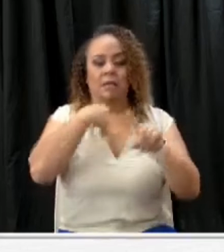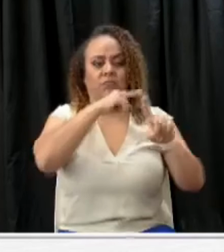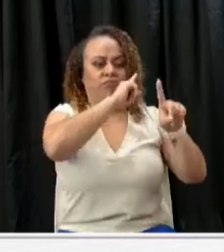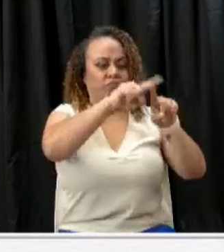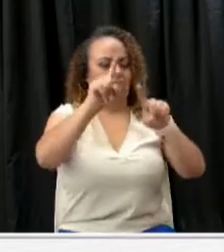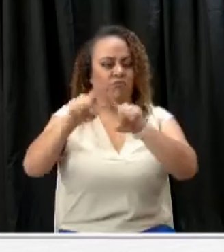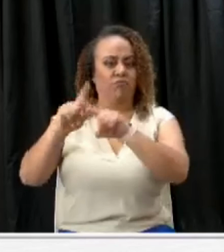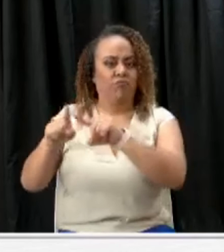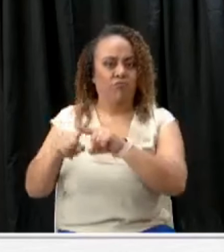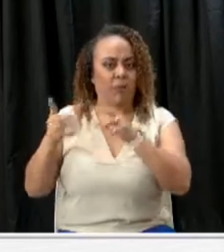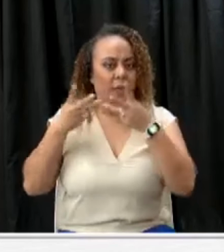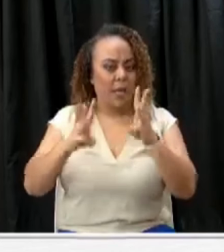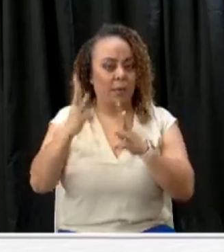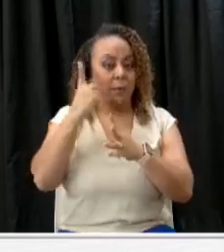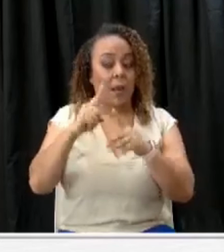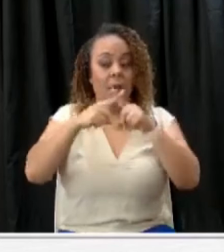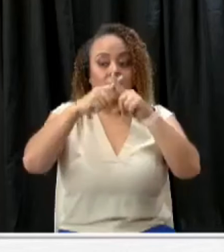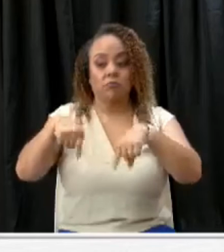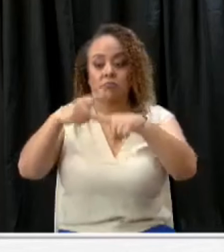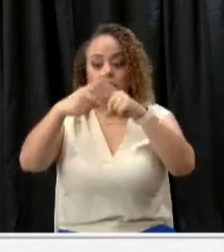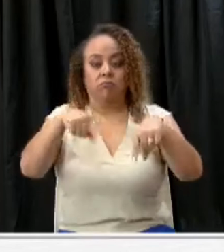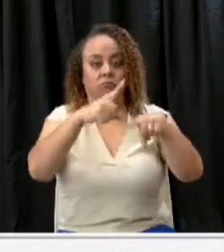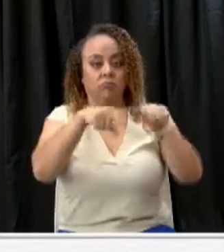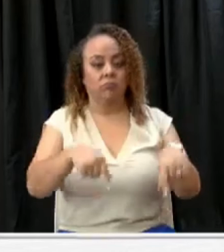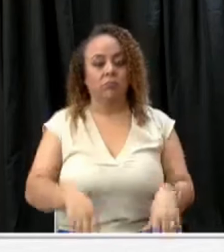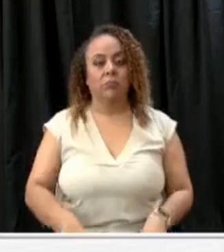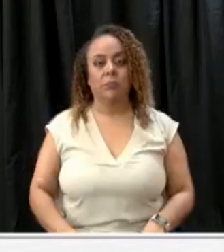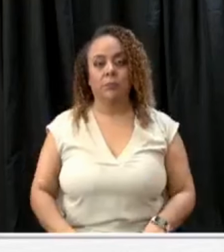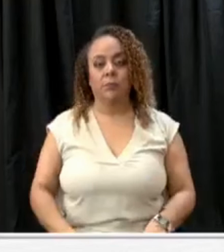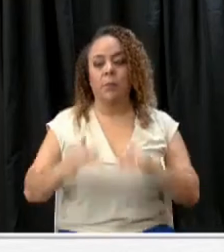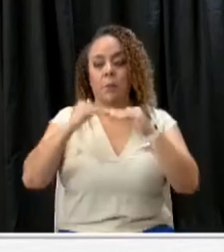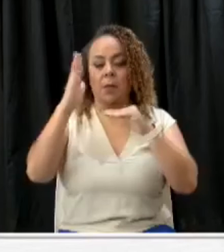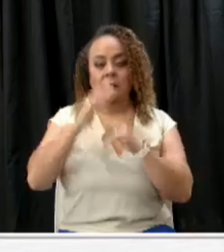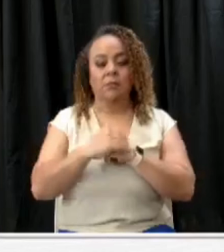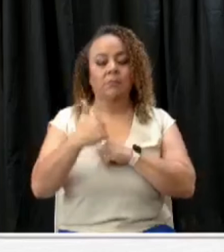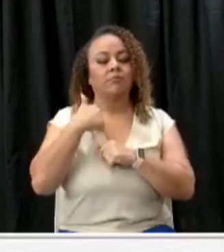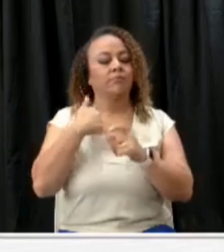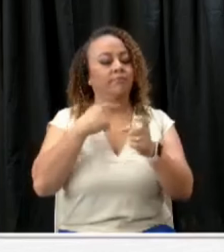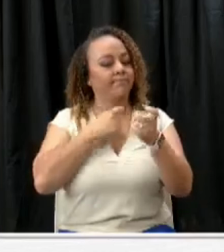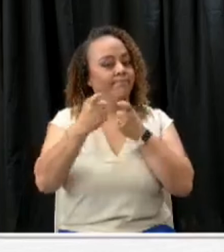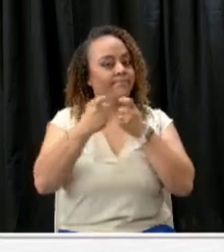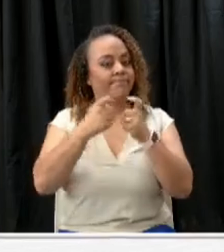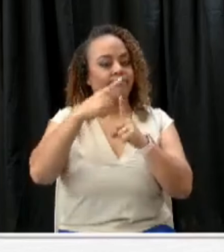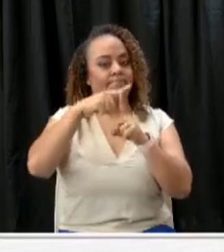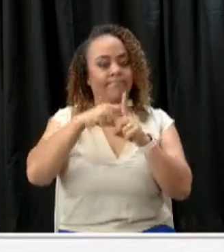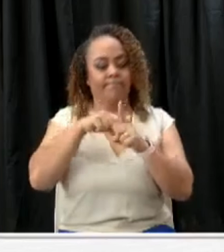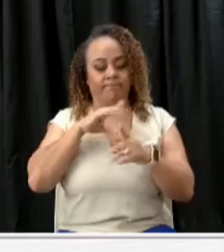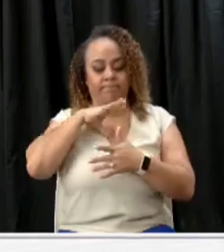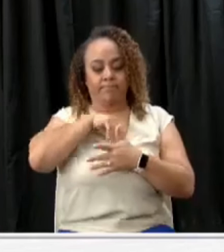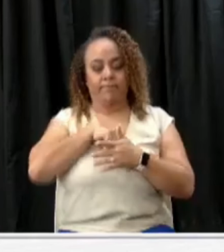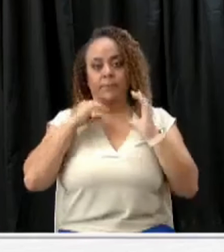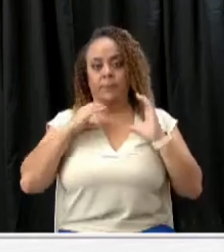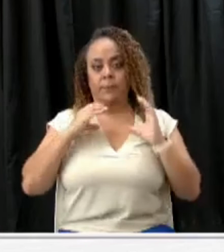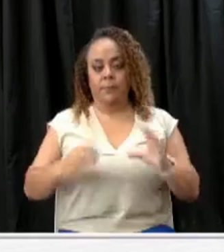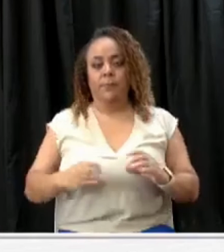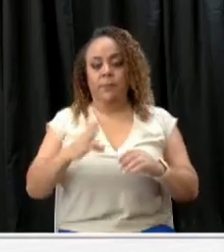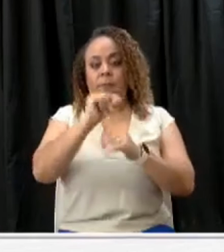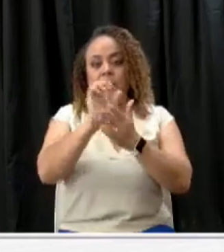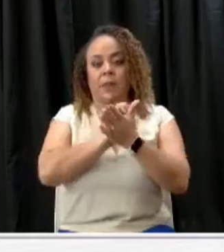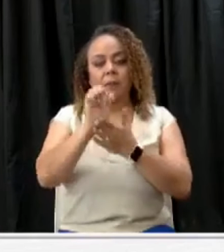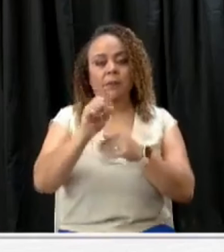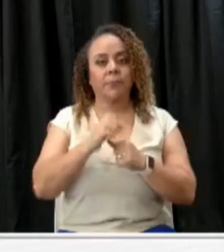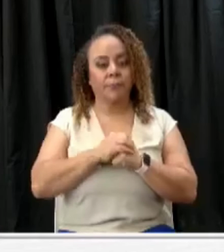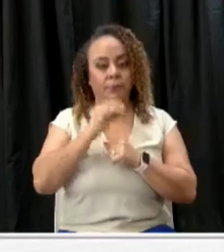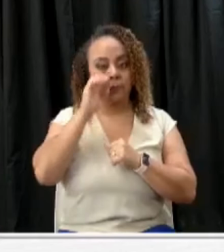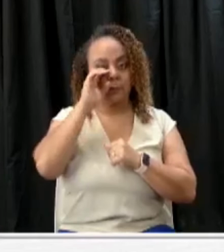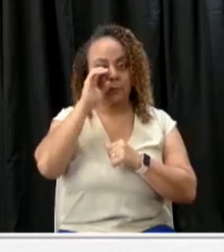diferentes mecanismos para eliminar los excesos, para tener controlada la temperatura interna del cuerpo y evitar que